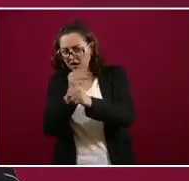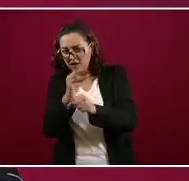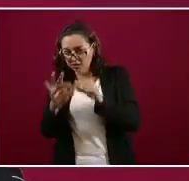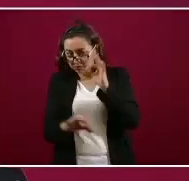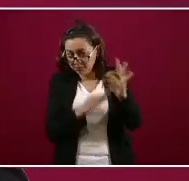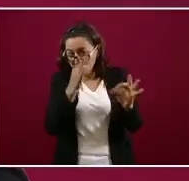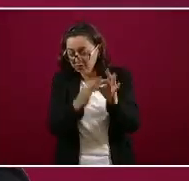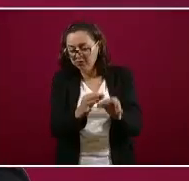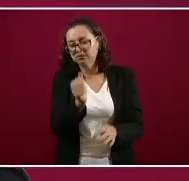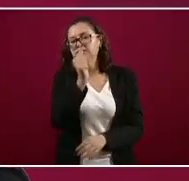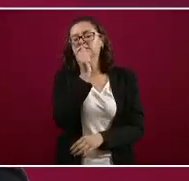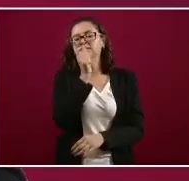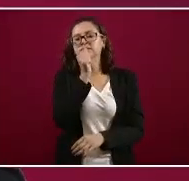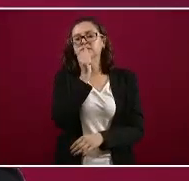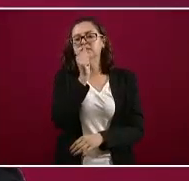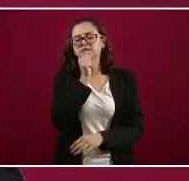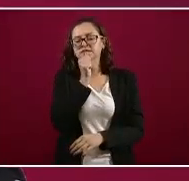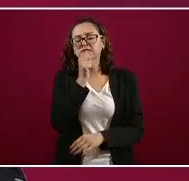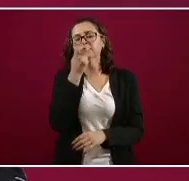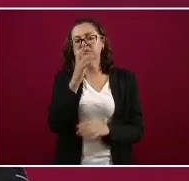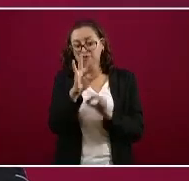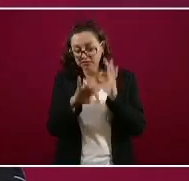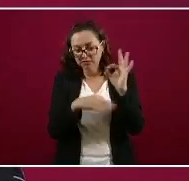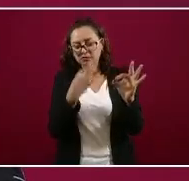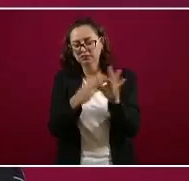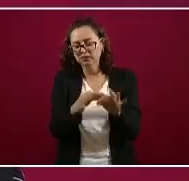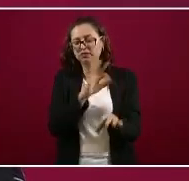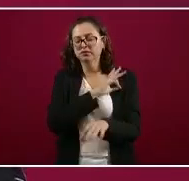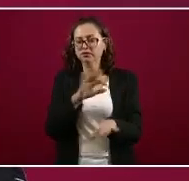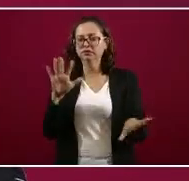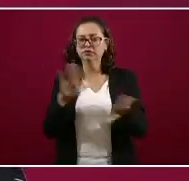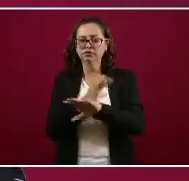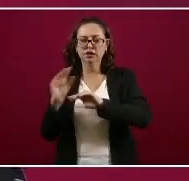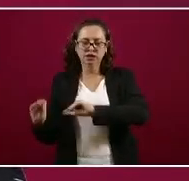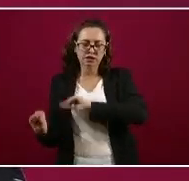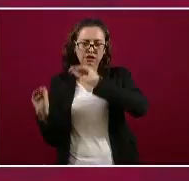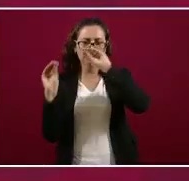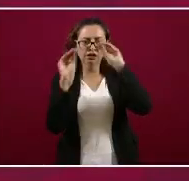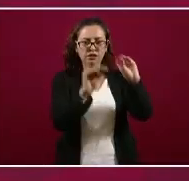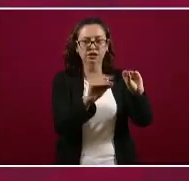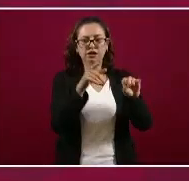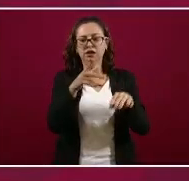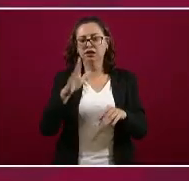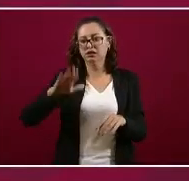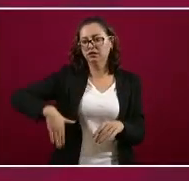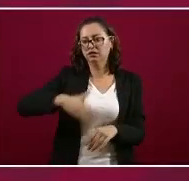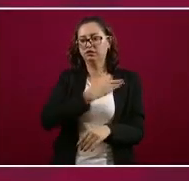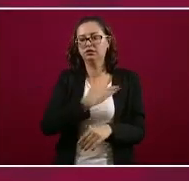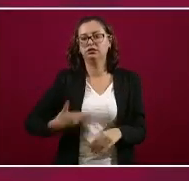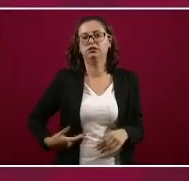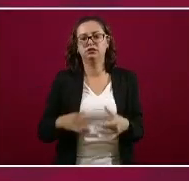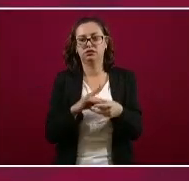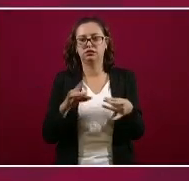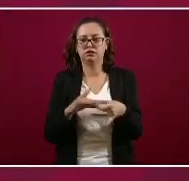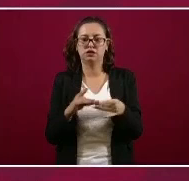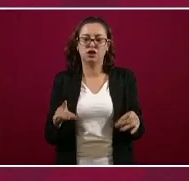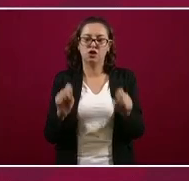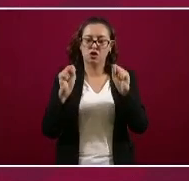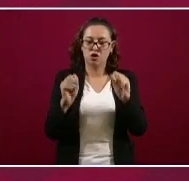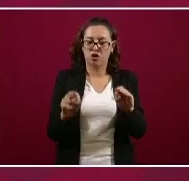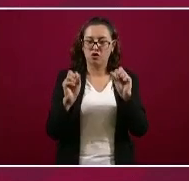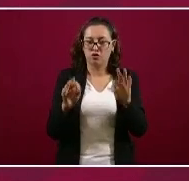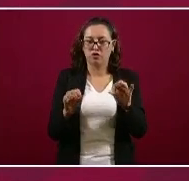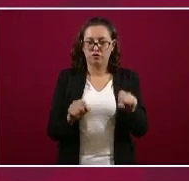finalizar para que tengamos la operación para establecer como señala el señor presidente una oficina de